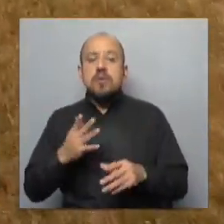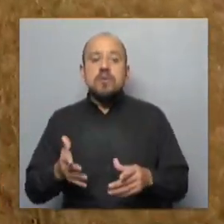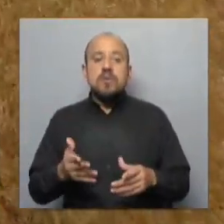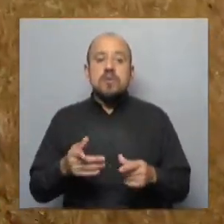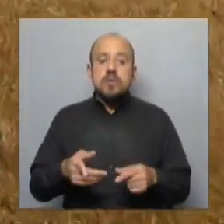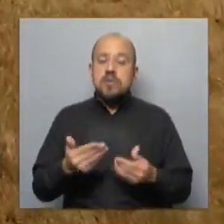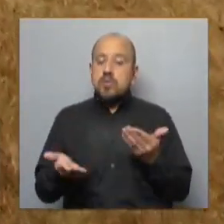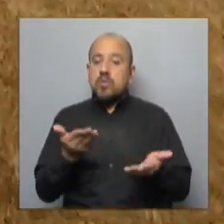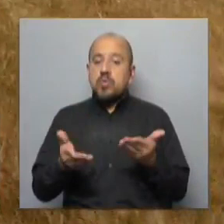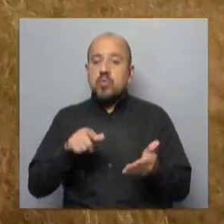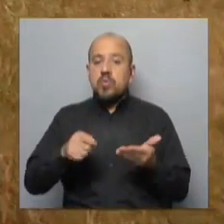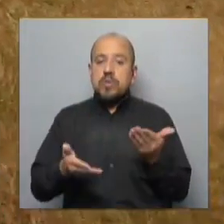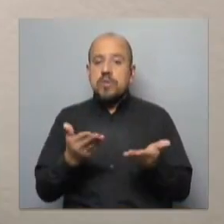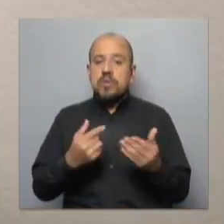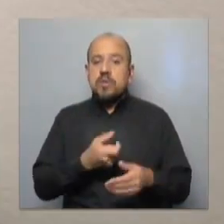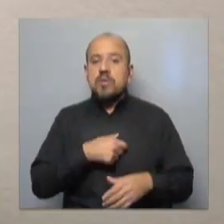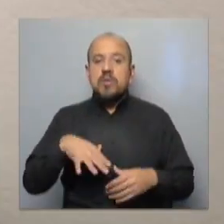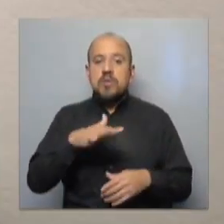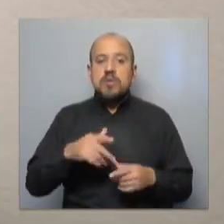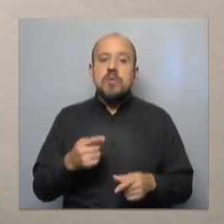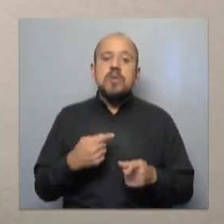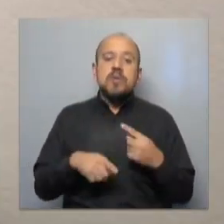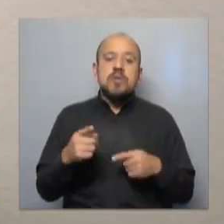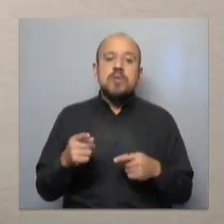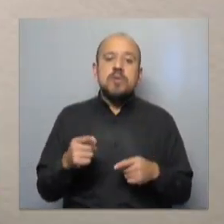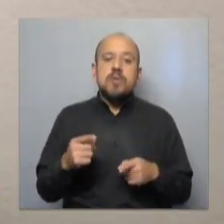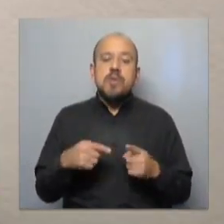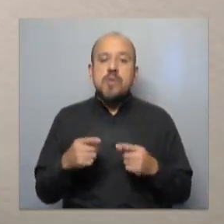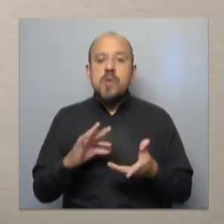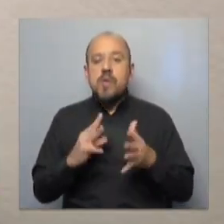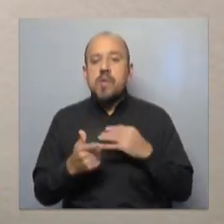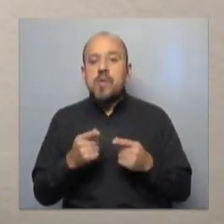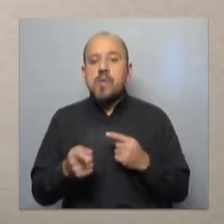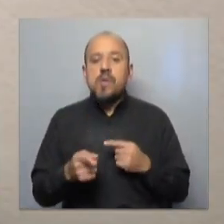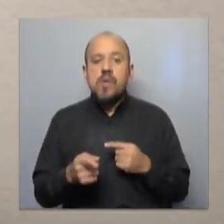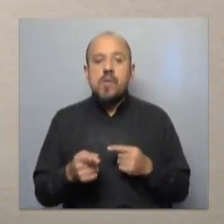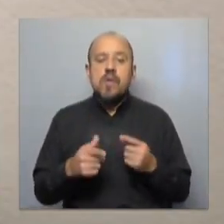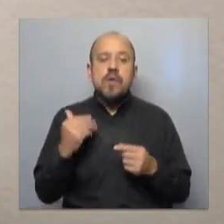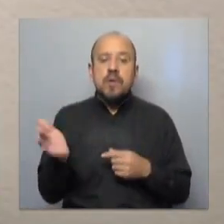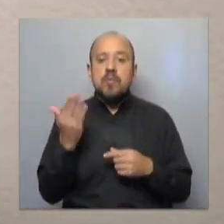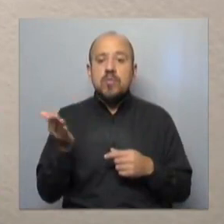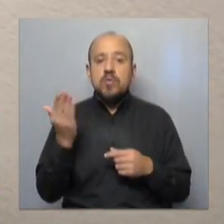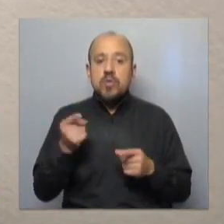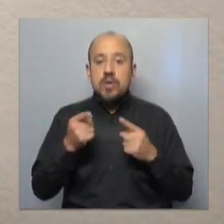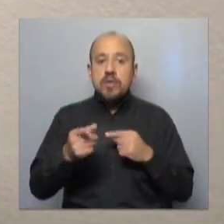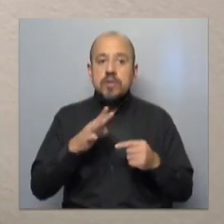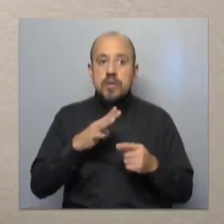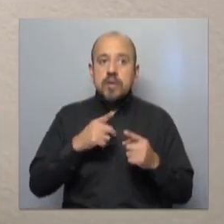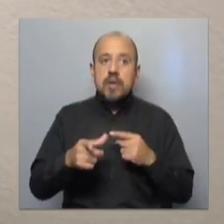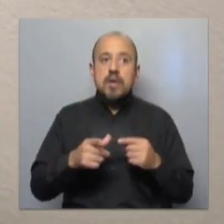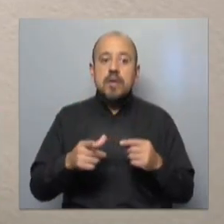de justicia social por ejemplo entonces es otra forma de mirar la producción y es la que finalmente